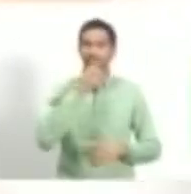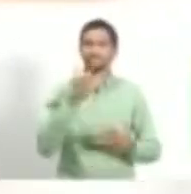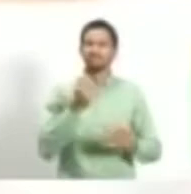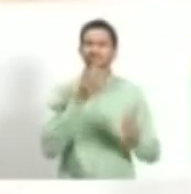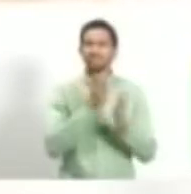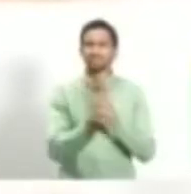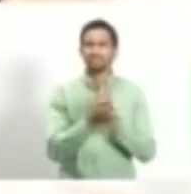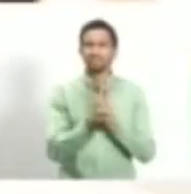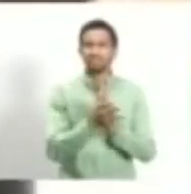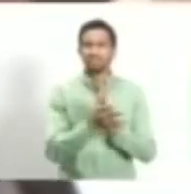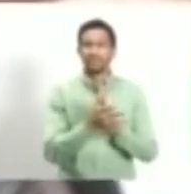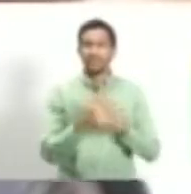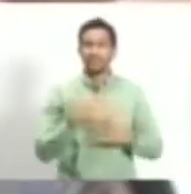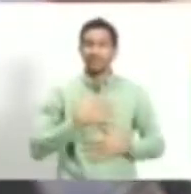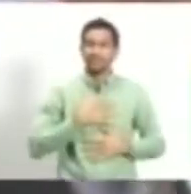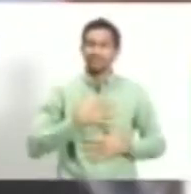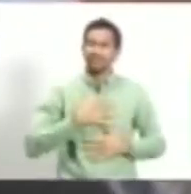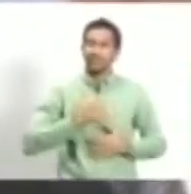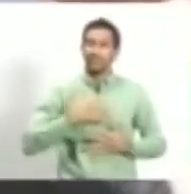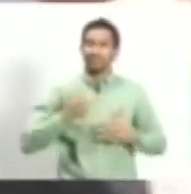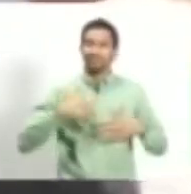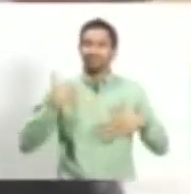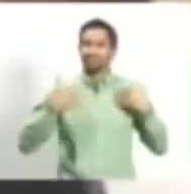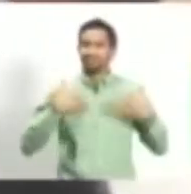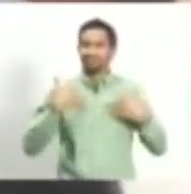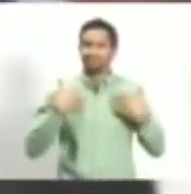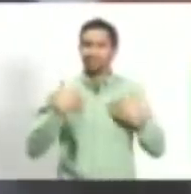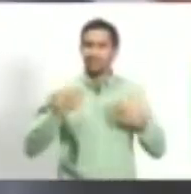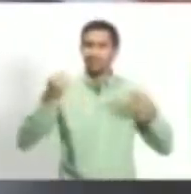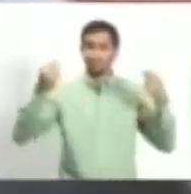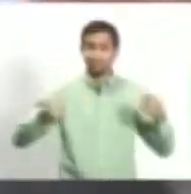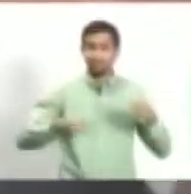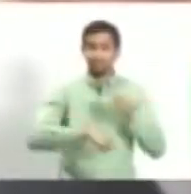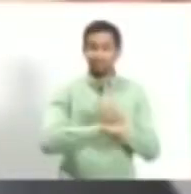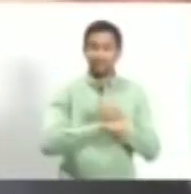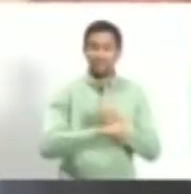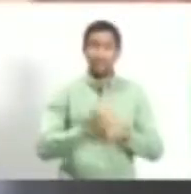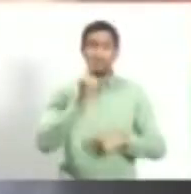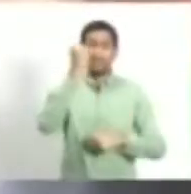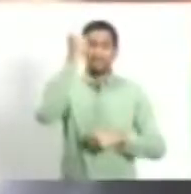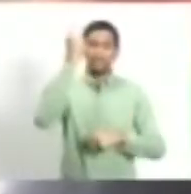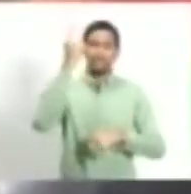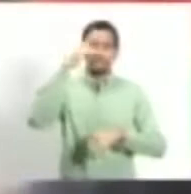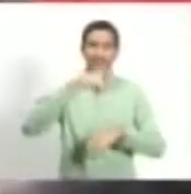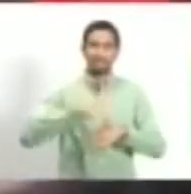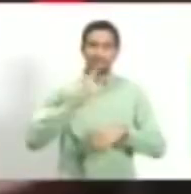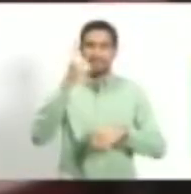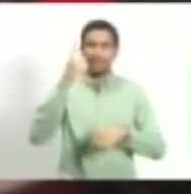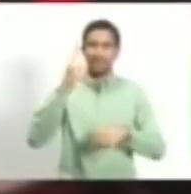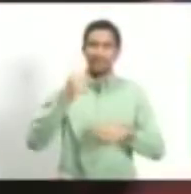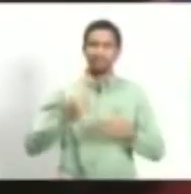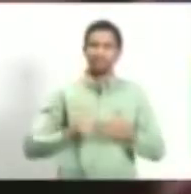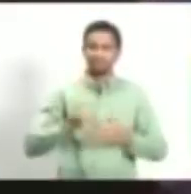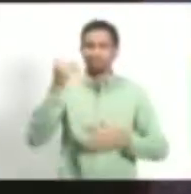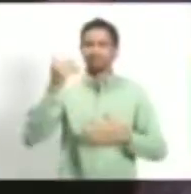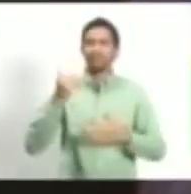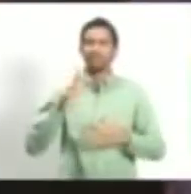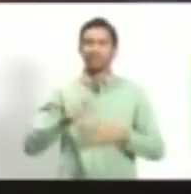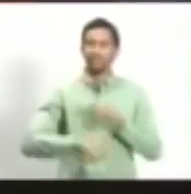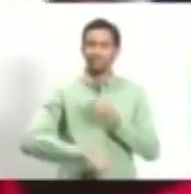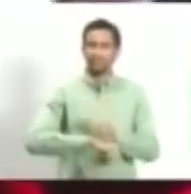lo deja sin palabras cantar en un clásico, debido a que es la primera vez que abrirá un espectáculo de esta magnitud en un partido de